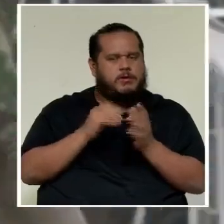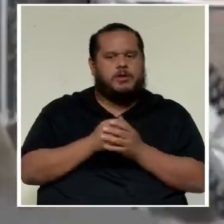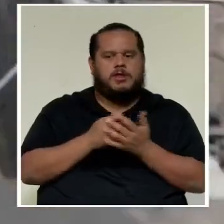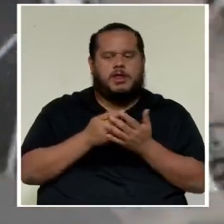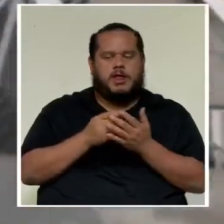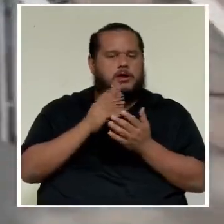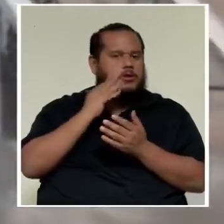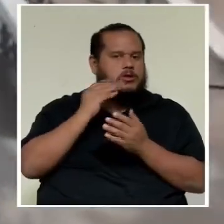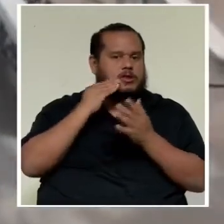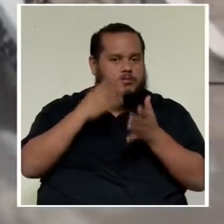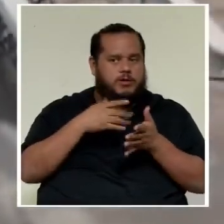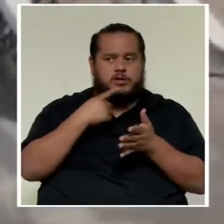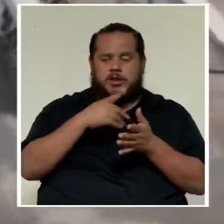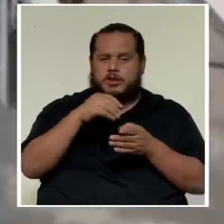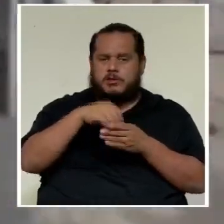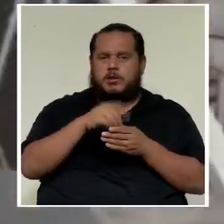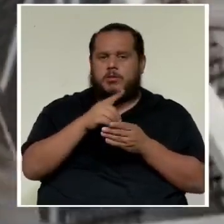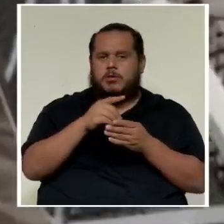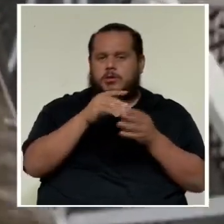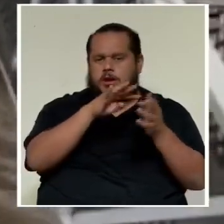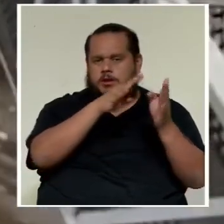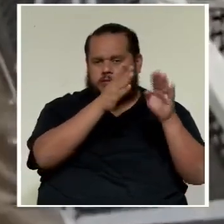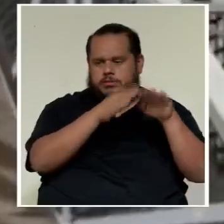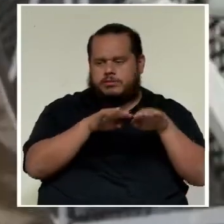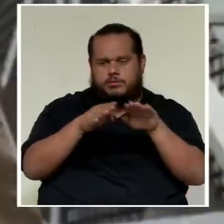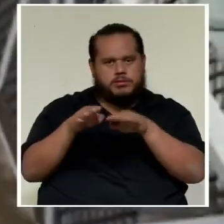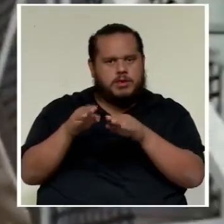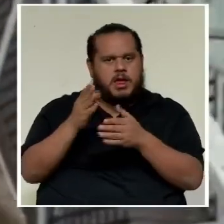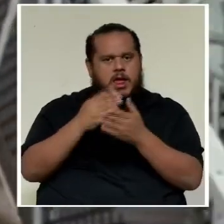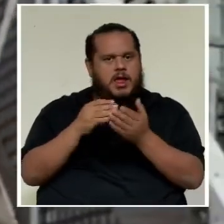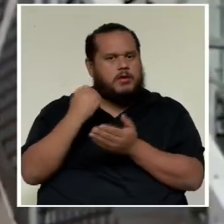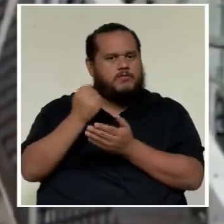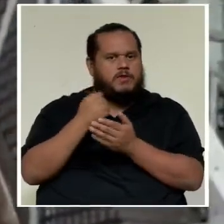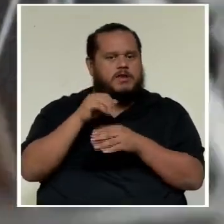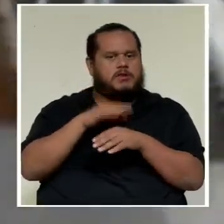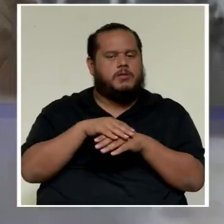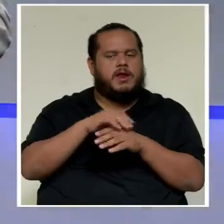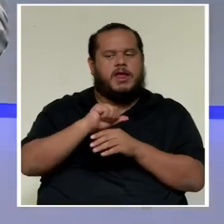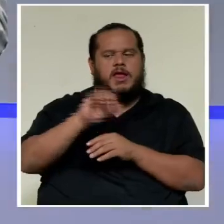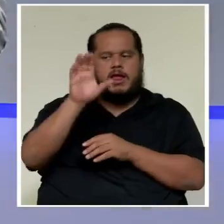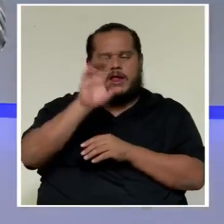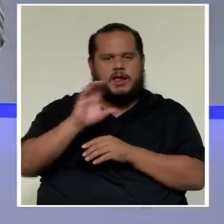está siendo alimentado por una corriente en chorro inusualmente fuerte sobre el Atlántico Norte.